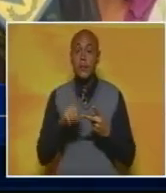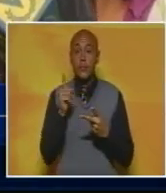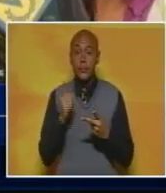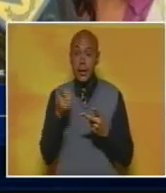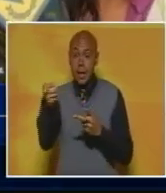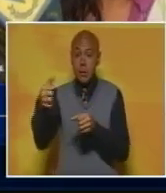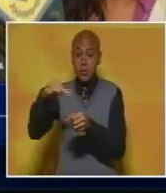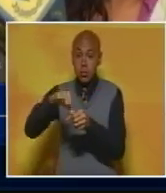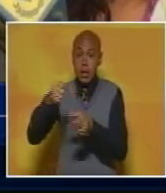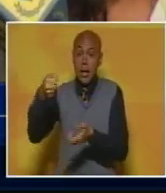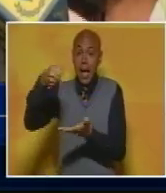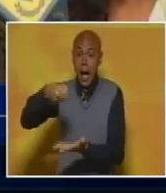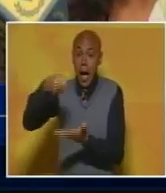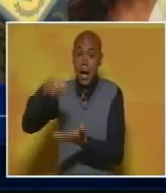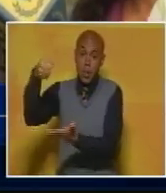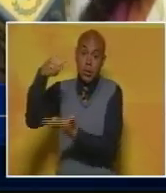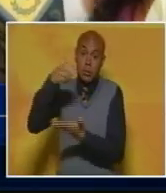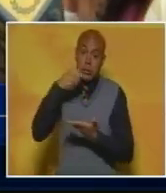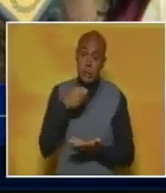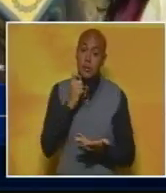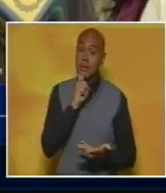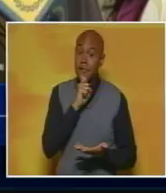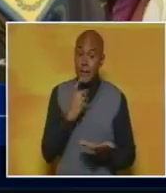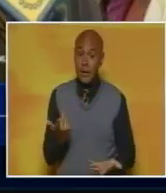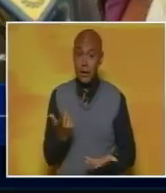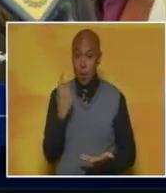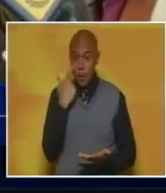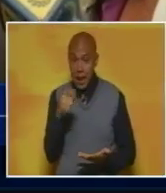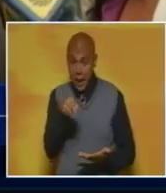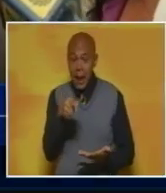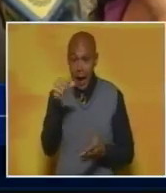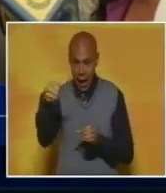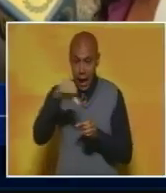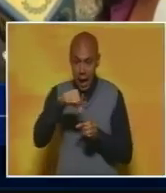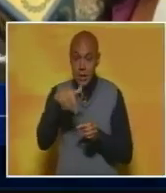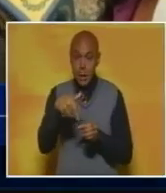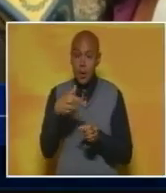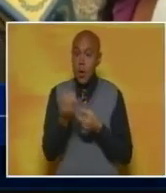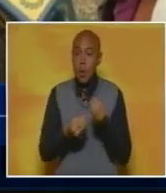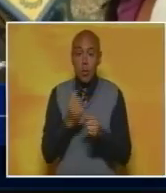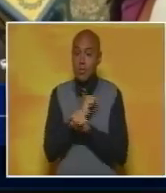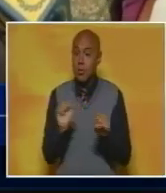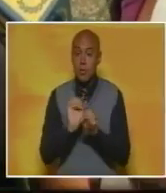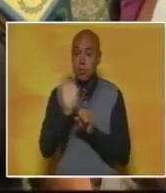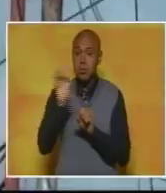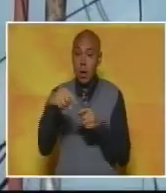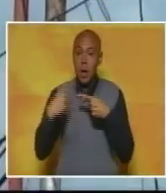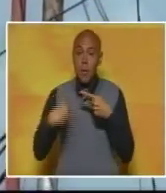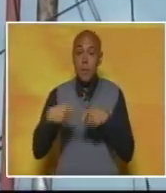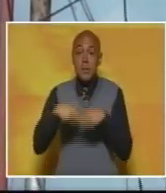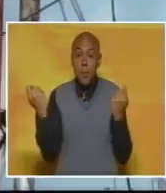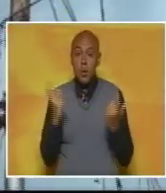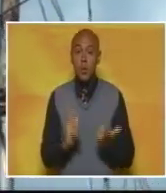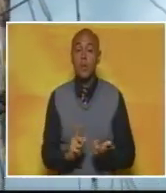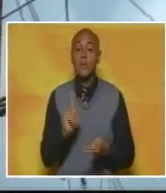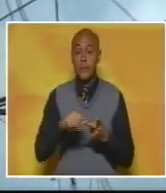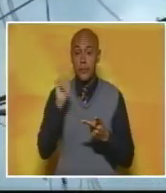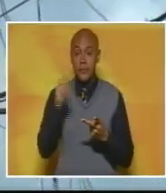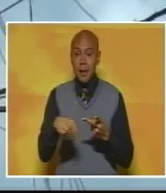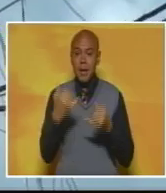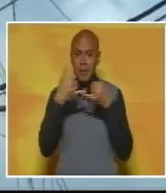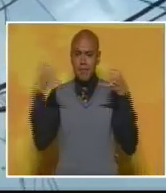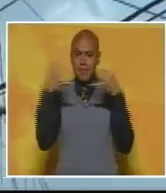cargar el agua, pues, porque como ya ven, llega el agua aquí, pero no se distribuye porque la bomba está quemada. Destacaron que las